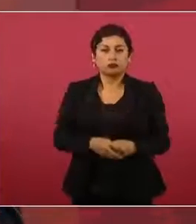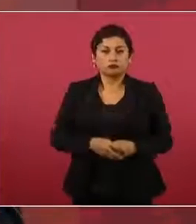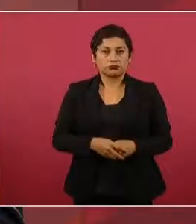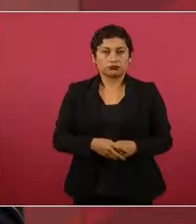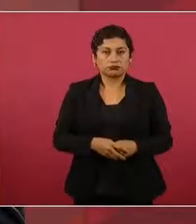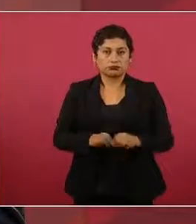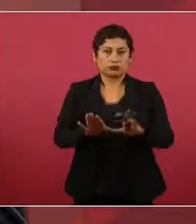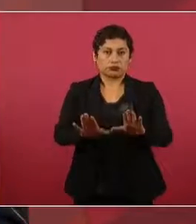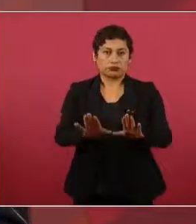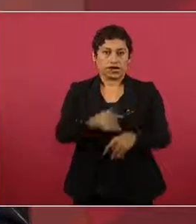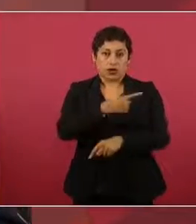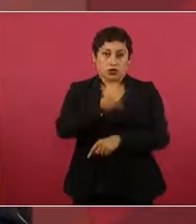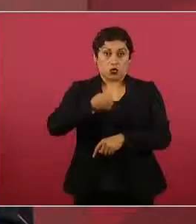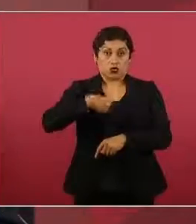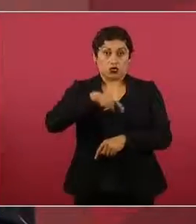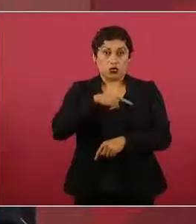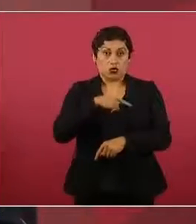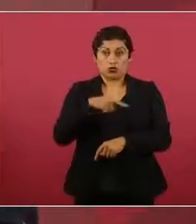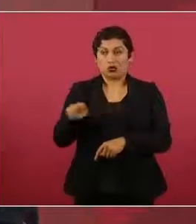abajo de avalúo.